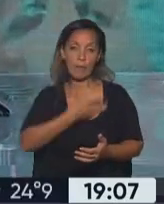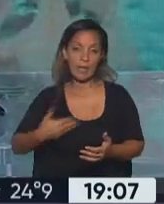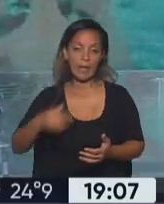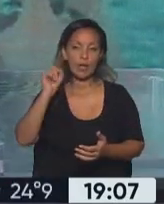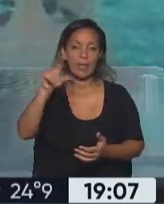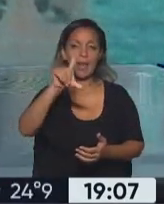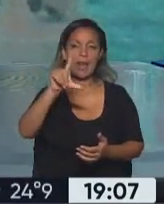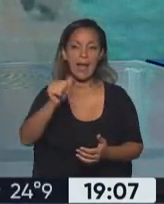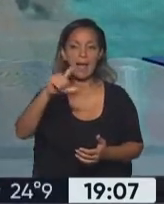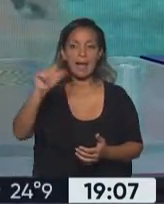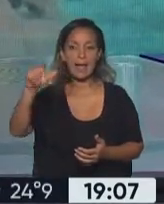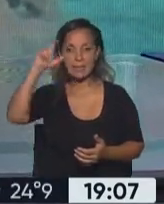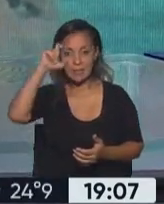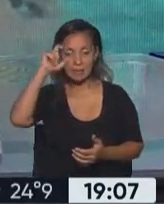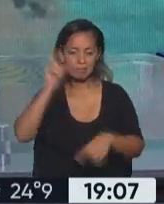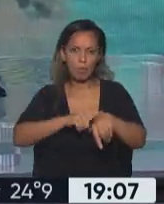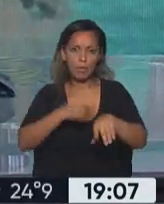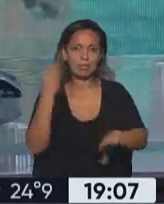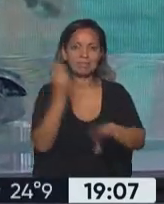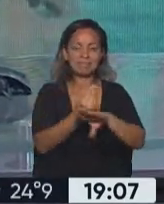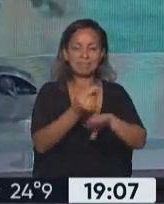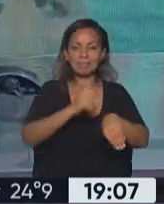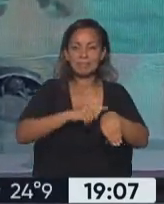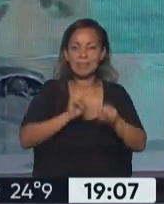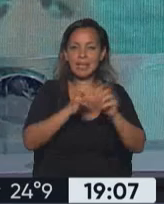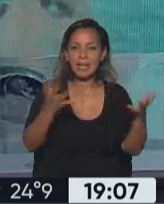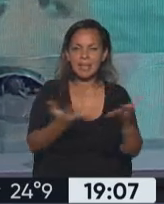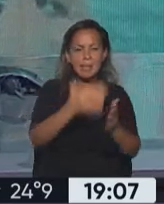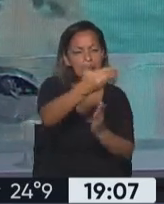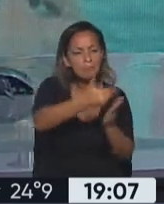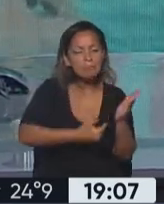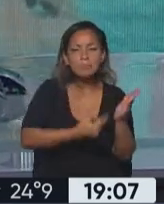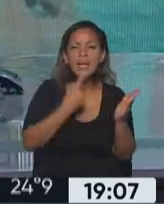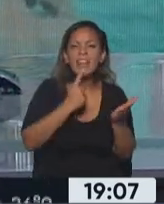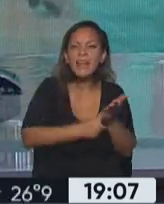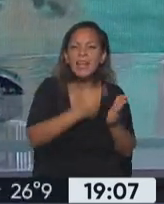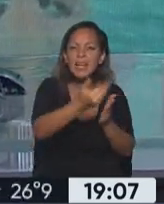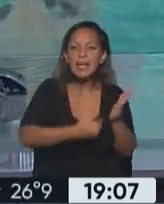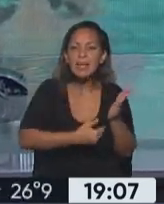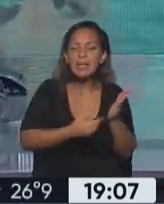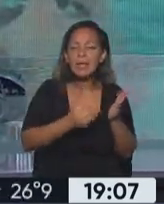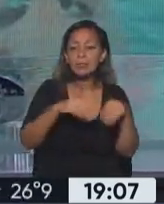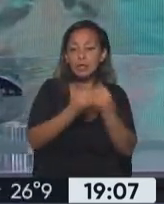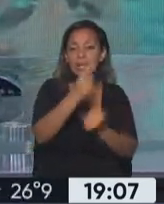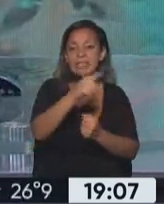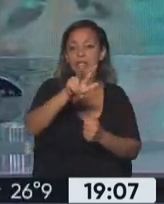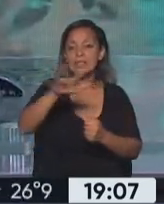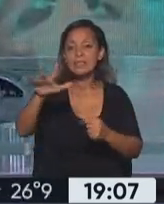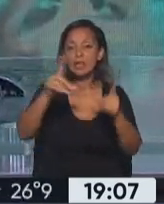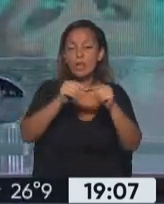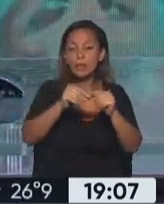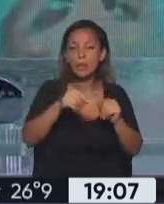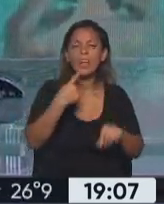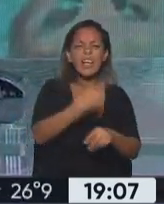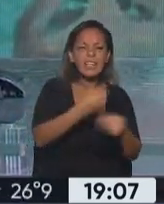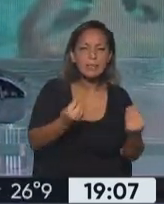Lacalle, apenas asumido, en plena pandemia. ¿Qué dice ese decreto? Le digo a alguno de los 135 artículos. Adolescentes que